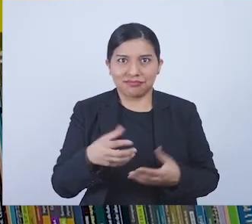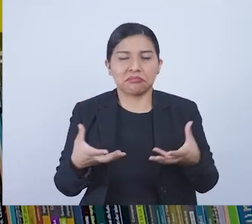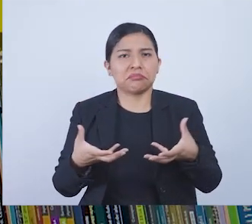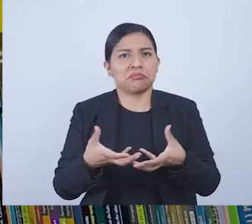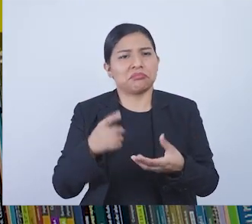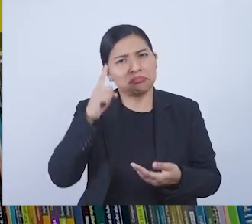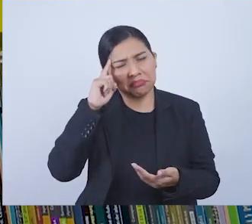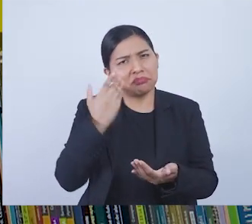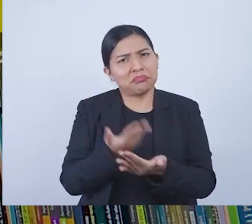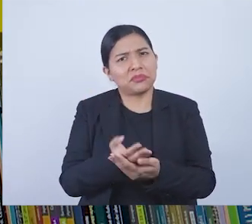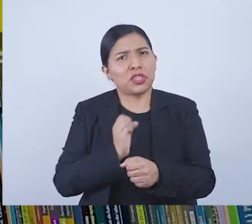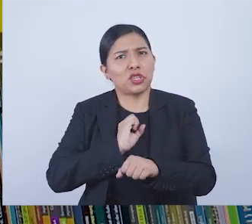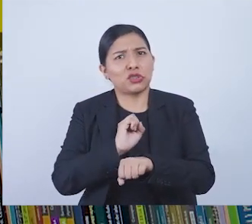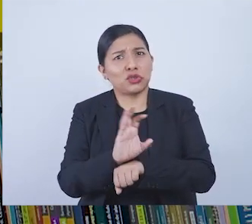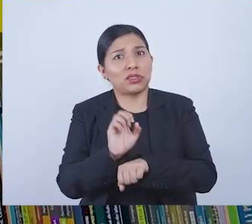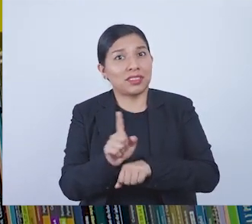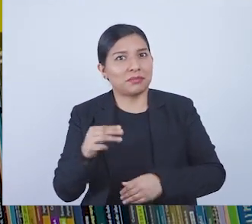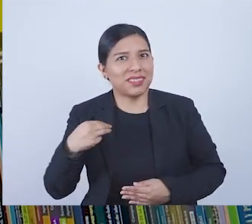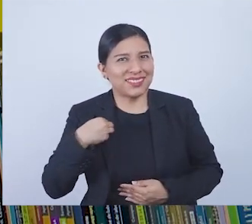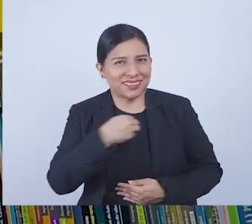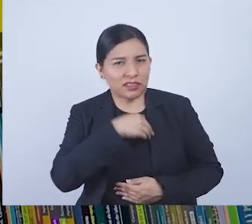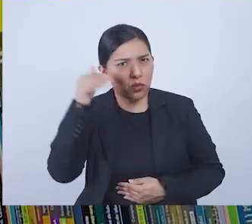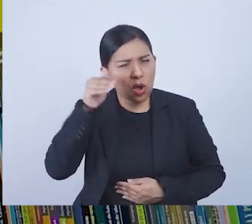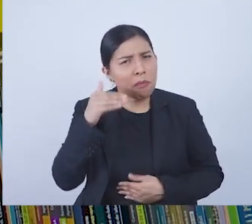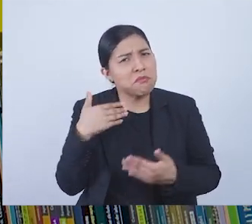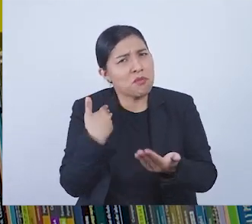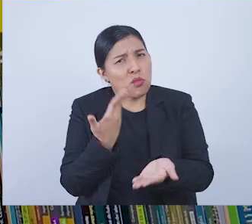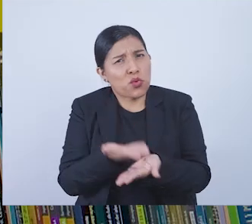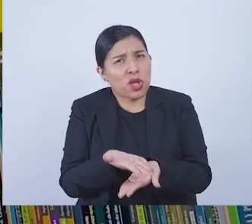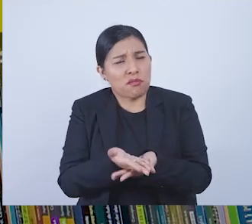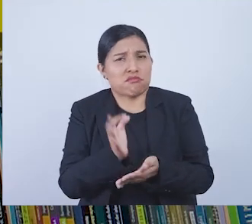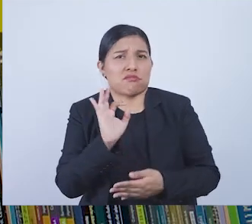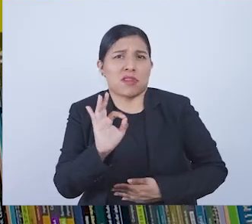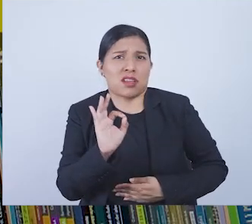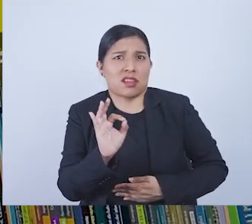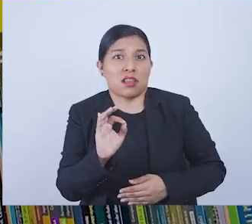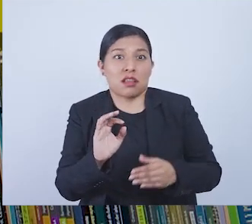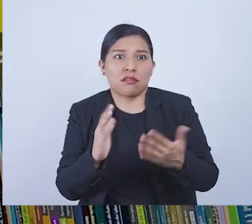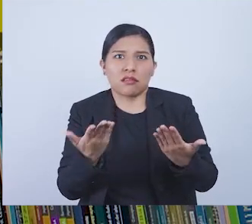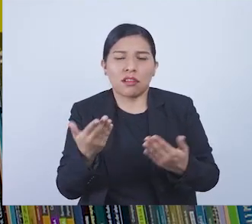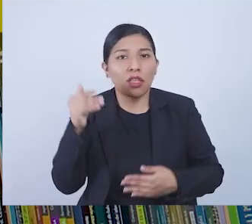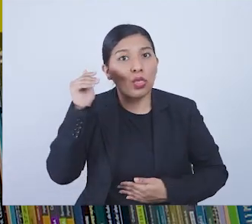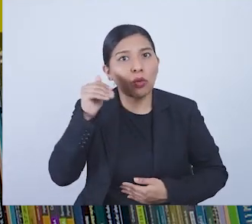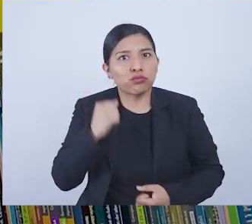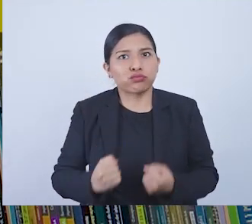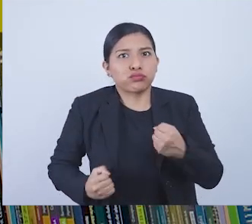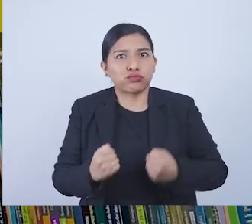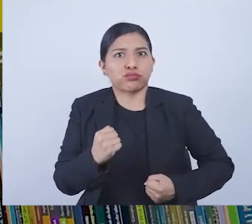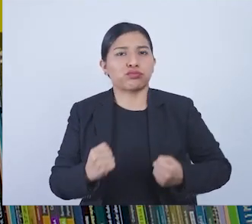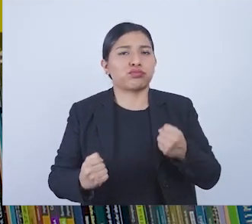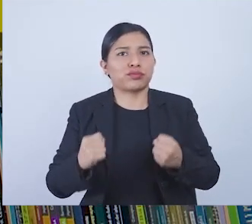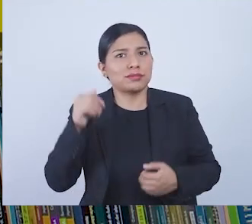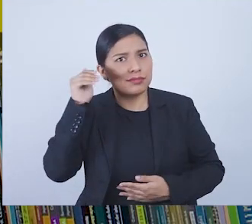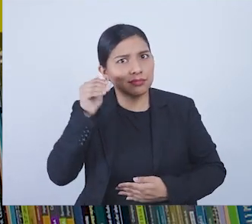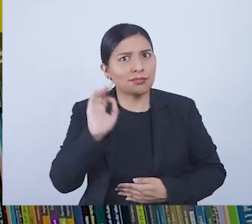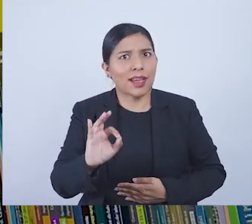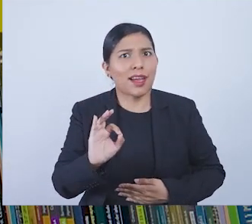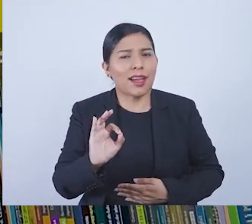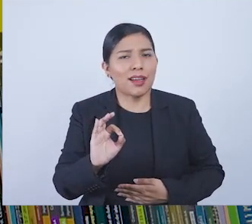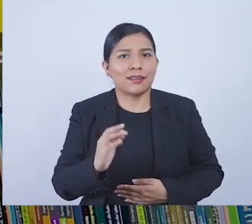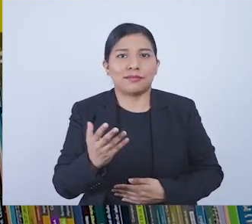le sugirieron al ministro que mejor creara la Escuela Superior de Educación Física. Y entonces fue